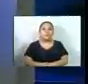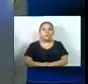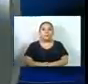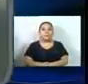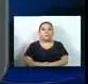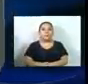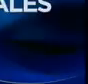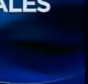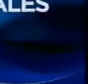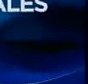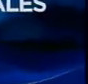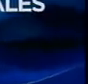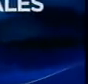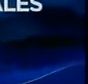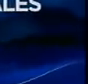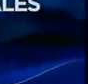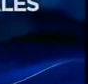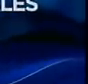Bien,